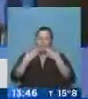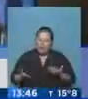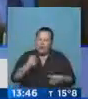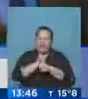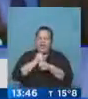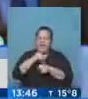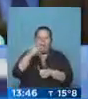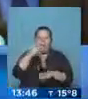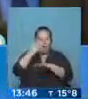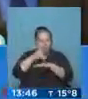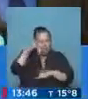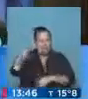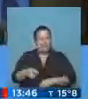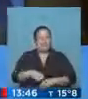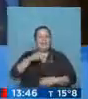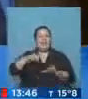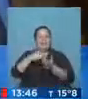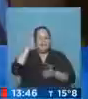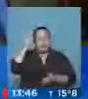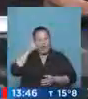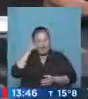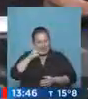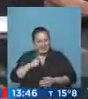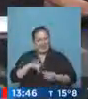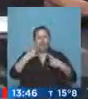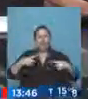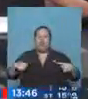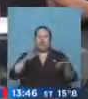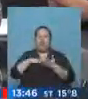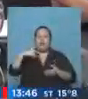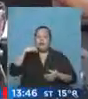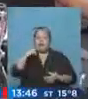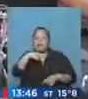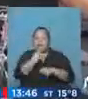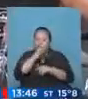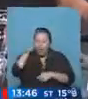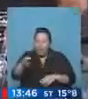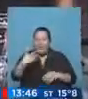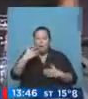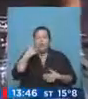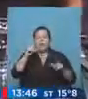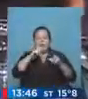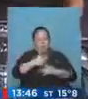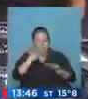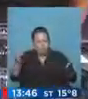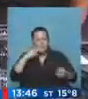trabajo en vivo de alejandro puertas desde el centro cultural quicio y todo lo que sucede en el mica si ustedes no pueden acercarse lo van a tener aquí en la televisión pública misión